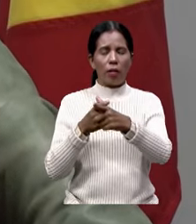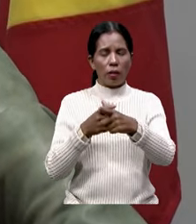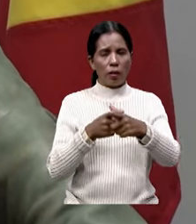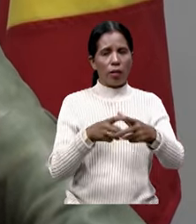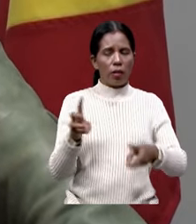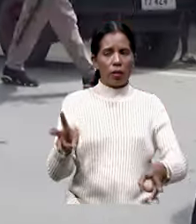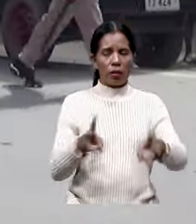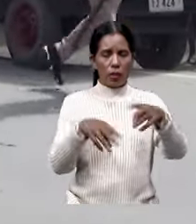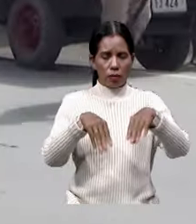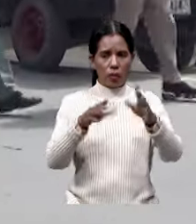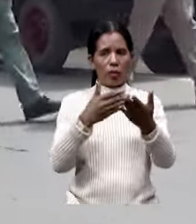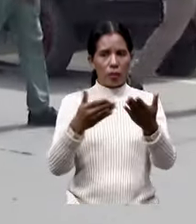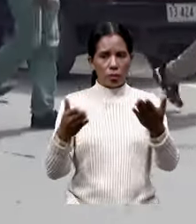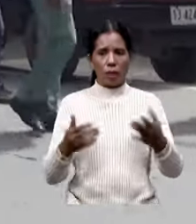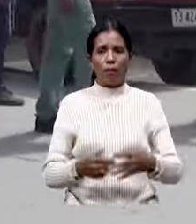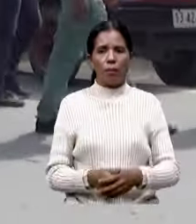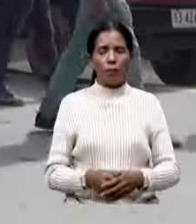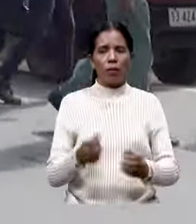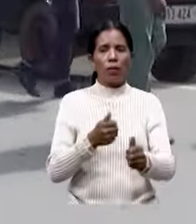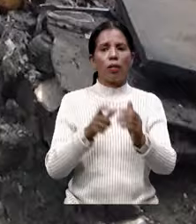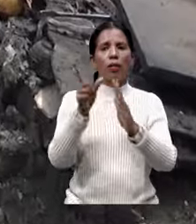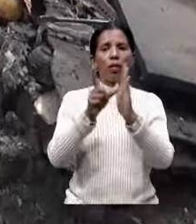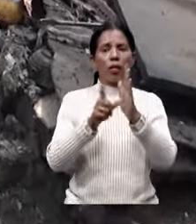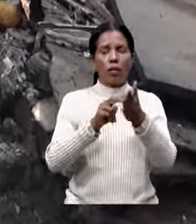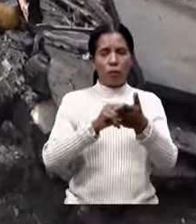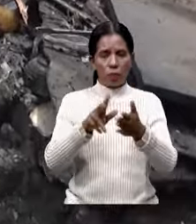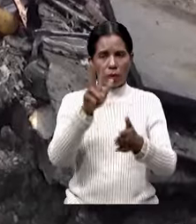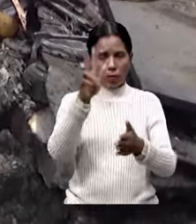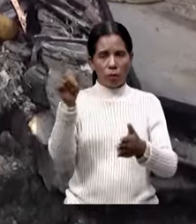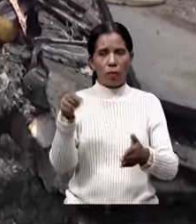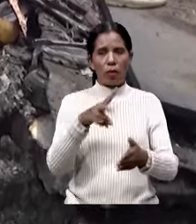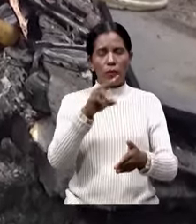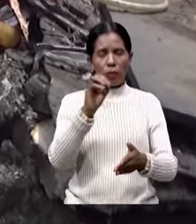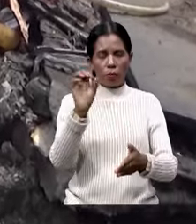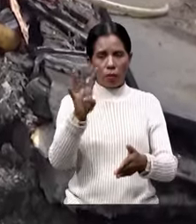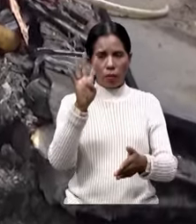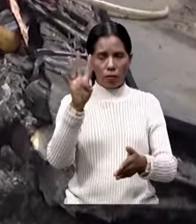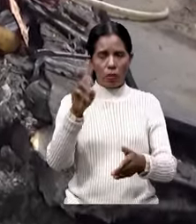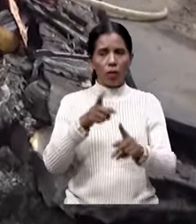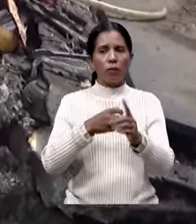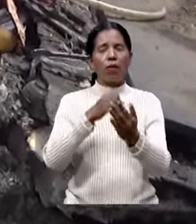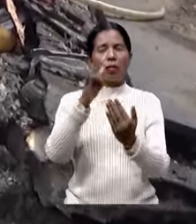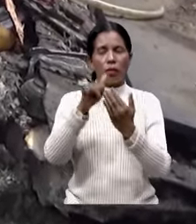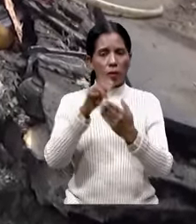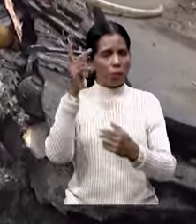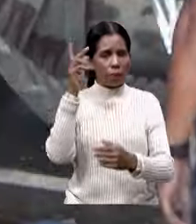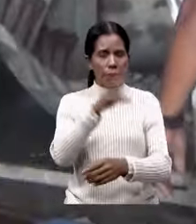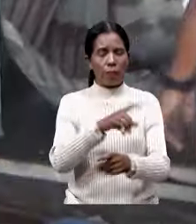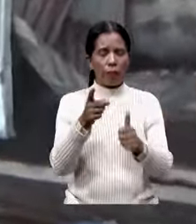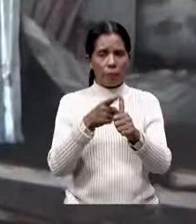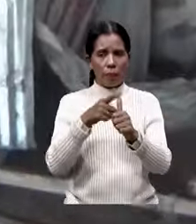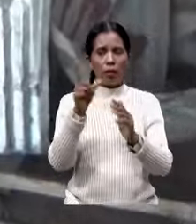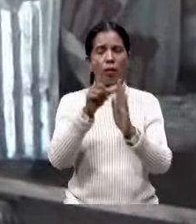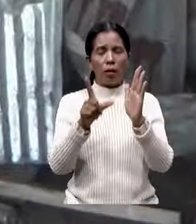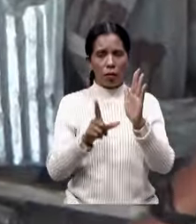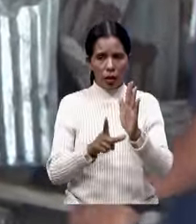estrada para Fansasan. Baseado en el decreto-ley número 12, para Rio Roron Racinghat, Loron San Racinghito, Fulan Janeiro, primera alteración para el